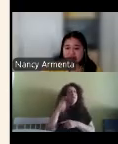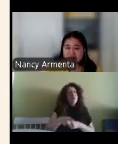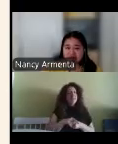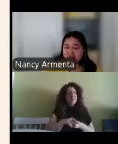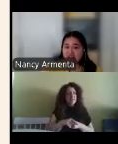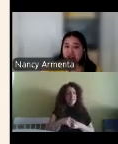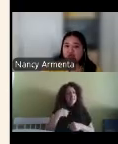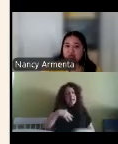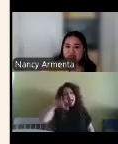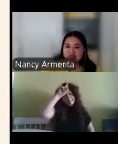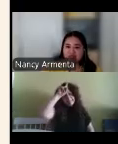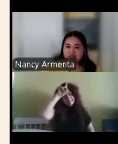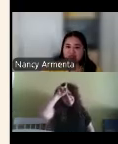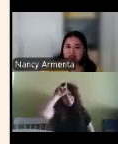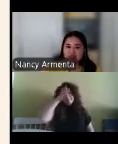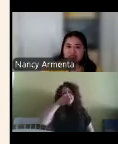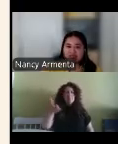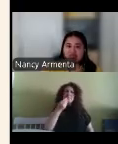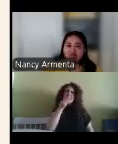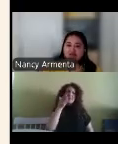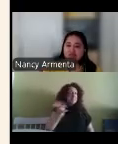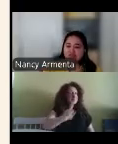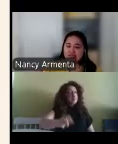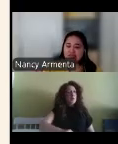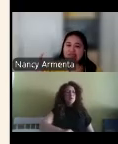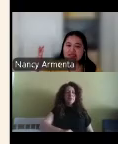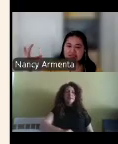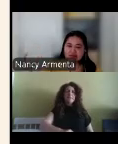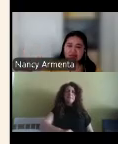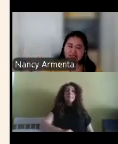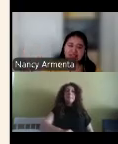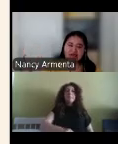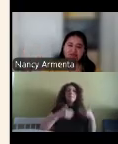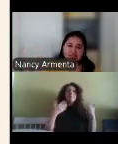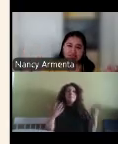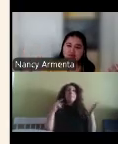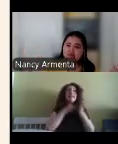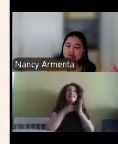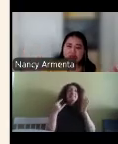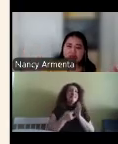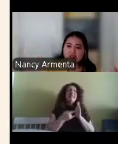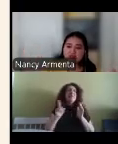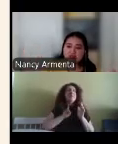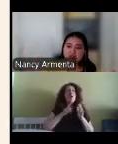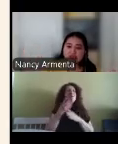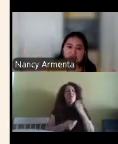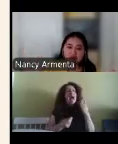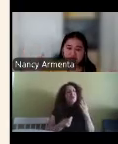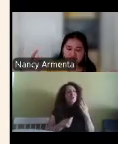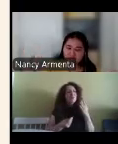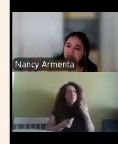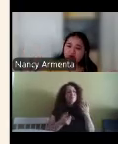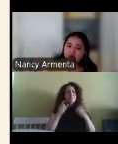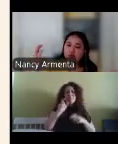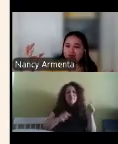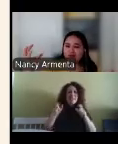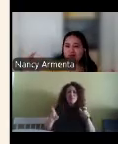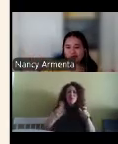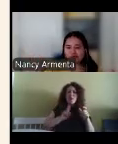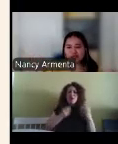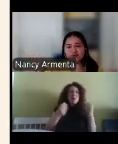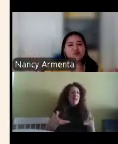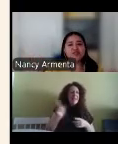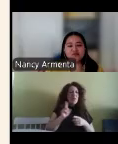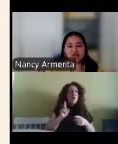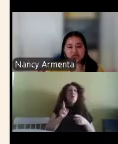me arrepentí, ya no hubiera entrado. Y entonces el sistema le está fallando a las personas, ya no está cumpliendo